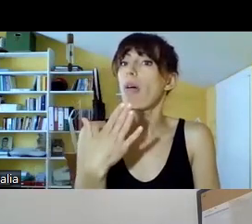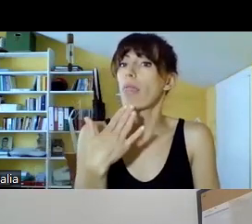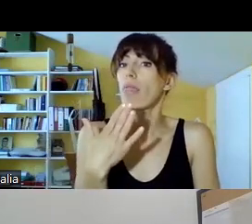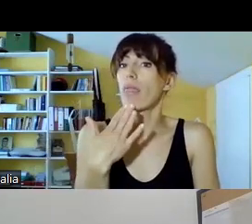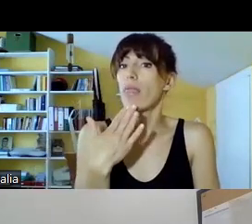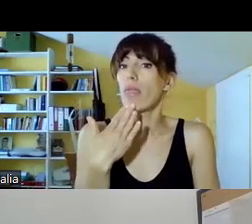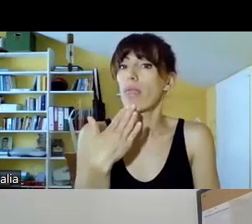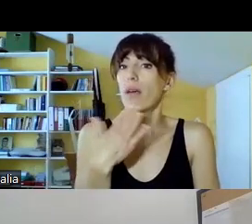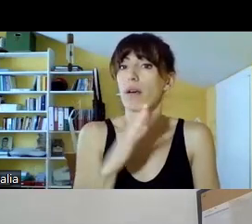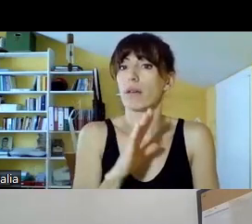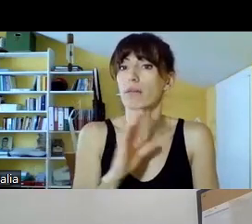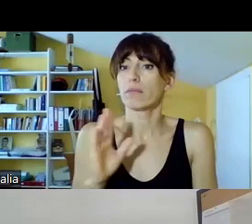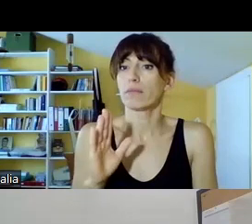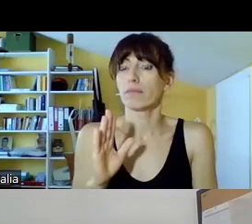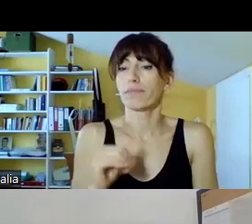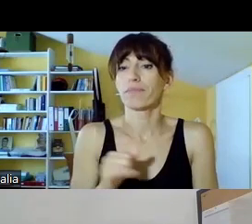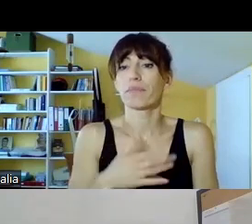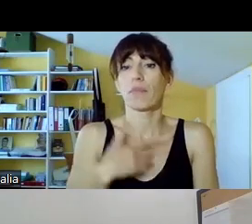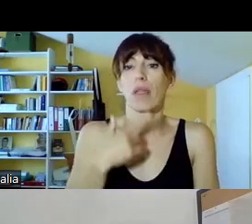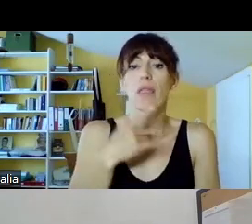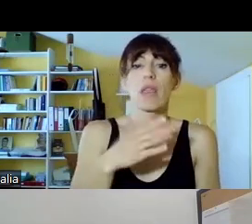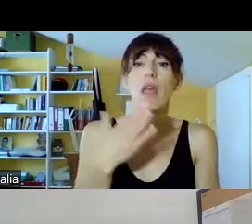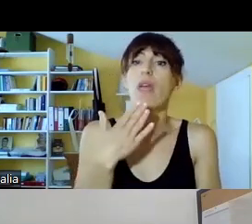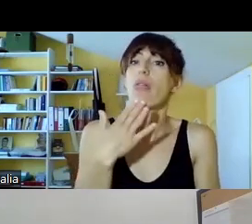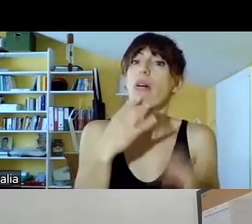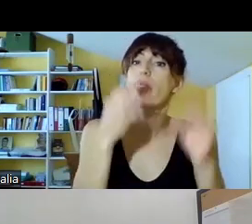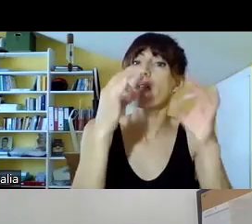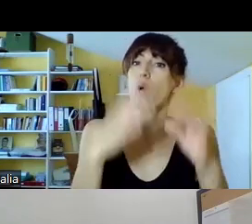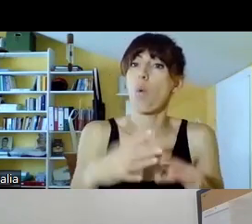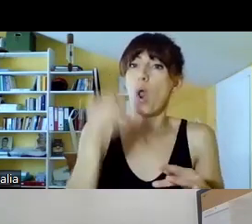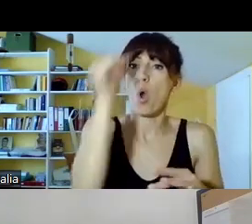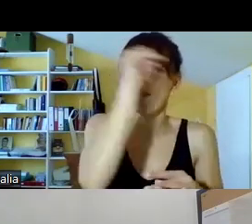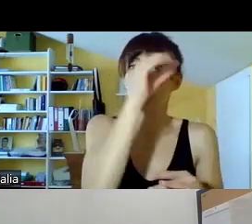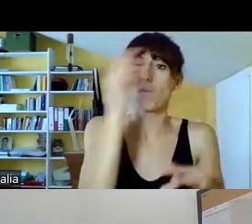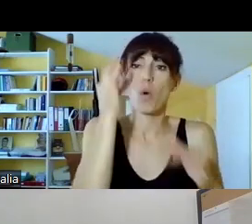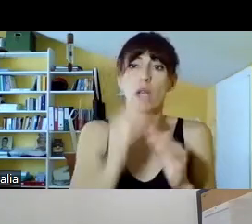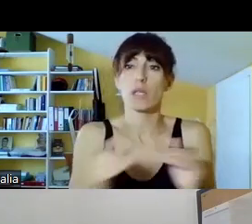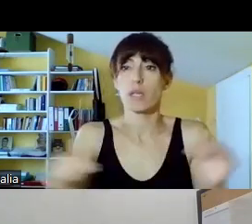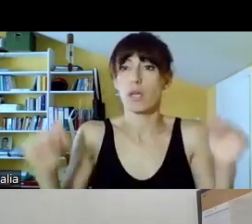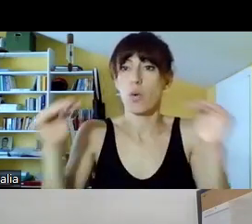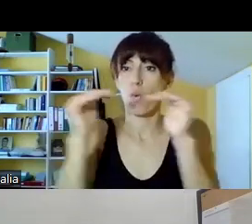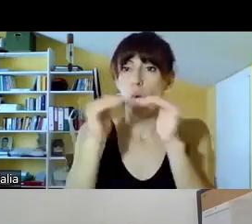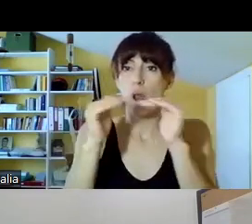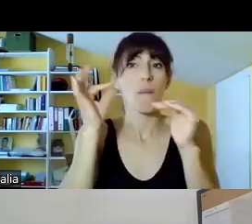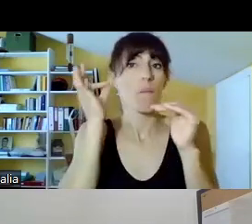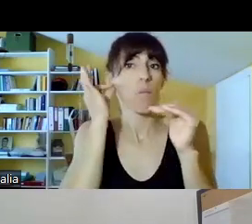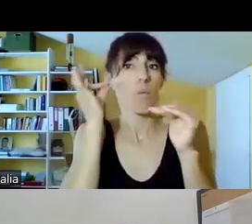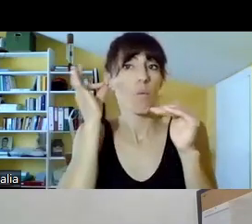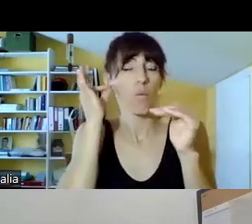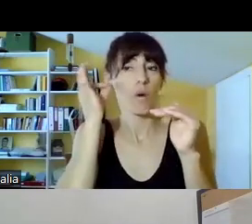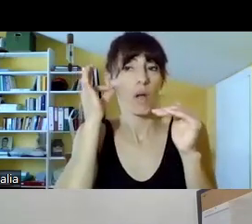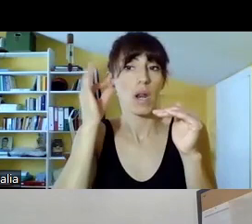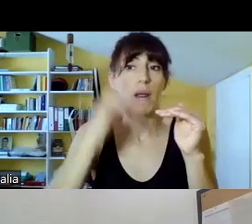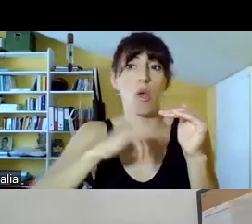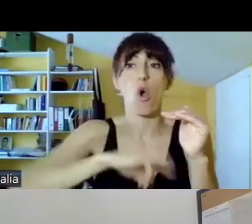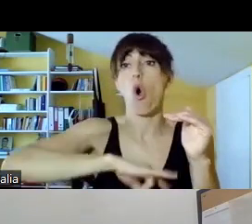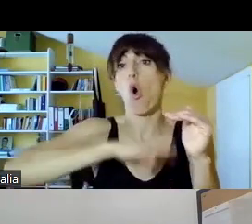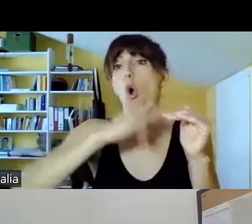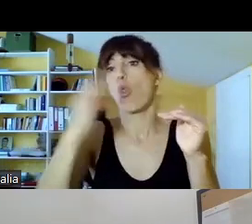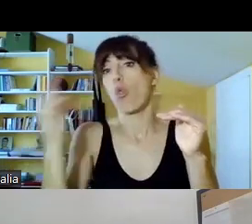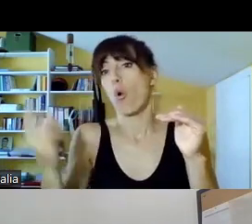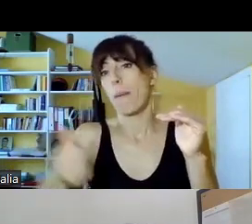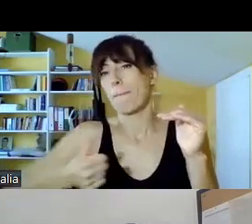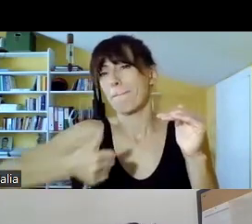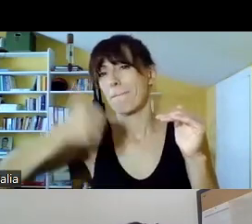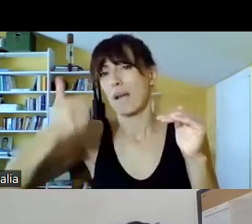decir, igualando la edad de hombres y mujeres, las mujeres tendrían más del doble de probabilidad